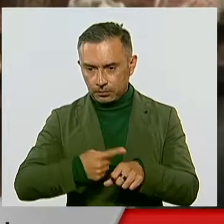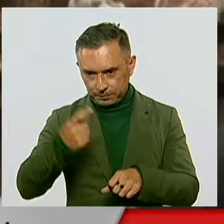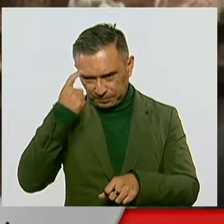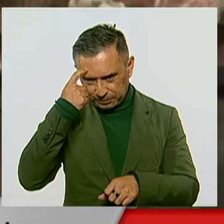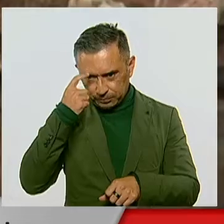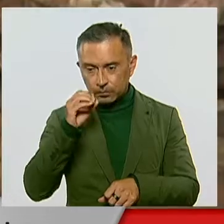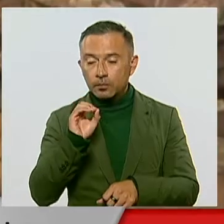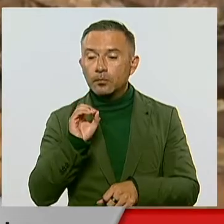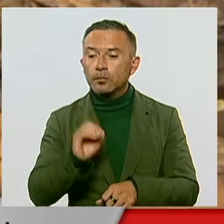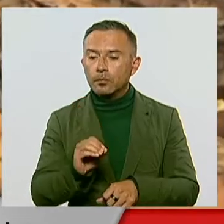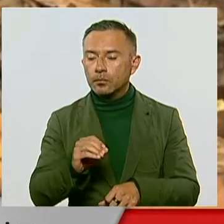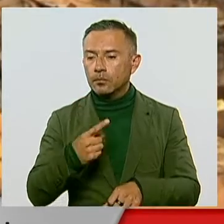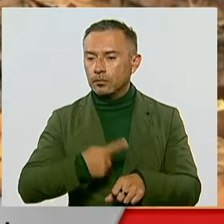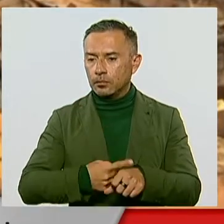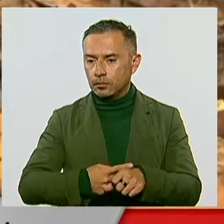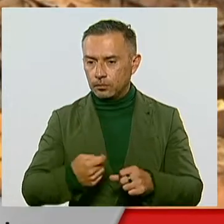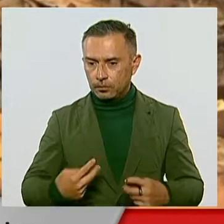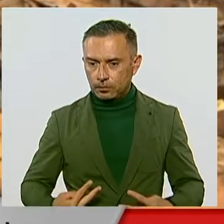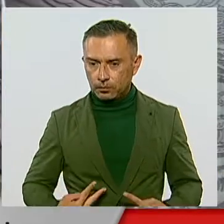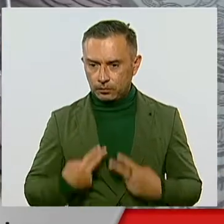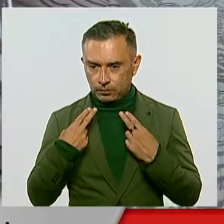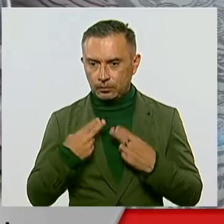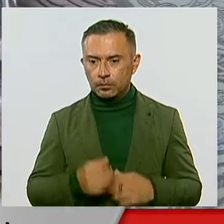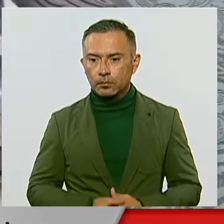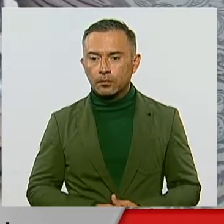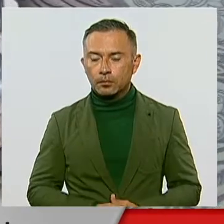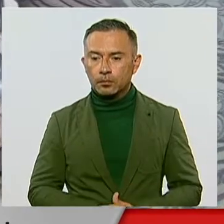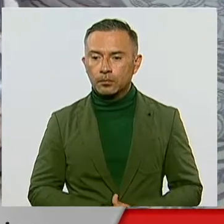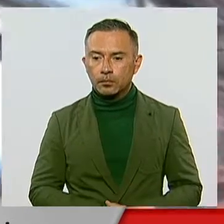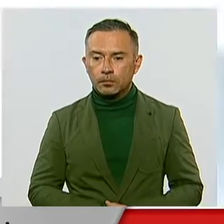o padecimientos como el cáncer.